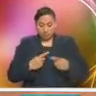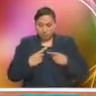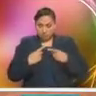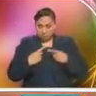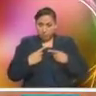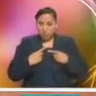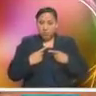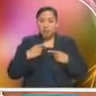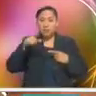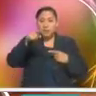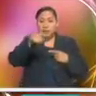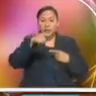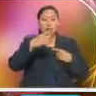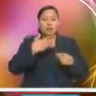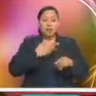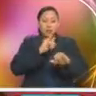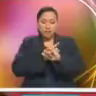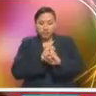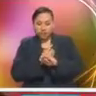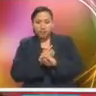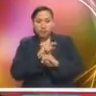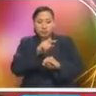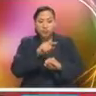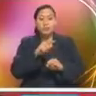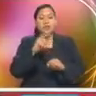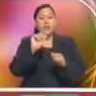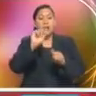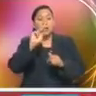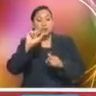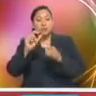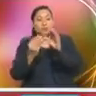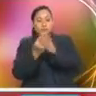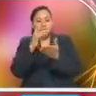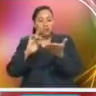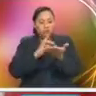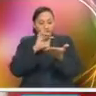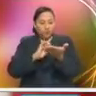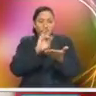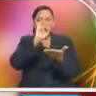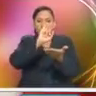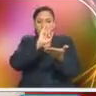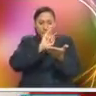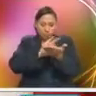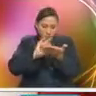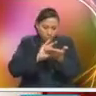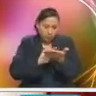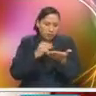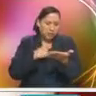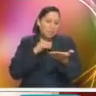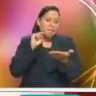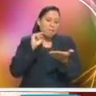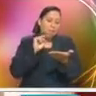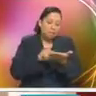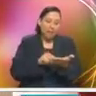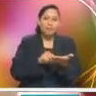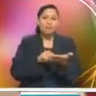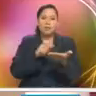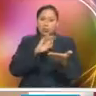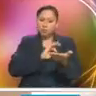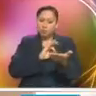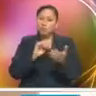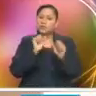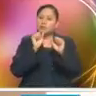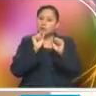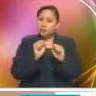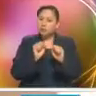están navegando por la red. Y es que mediante las aplicaciones usted siempre puede dar ese segurito